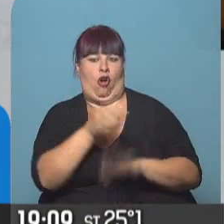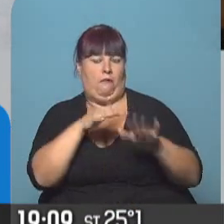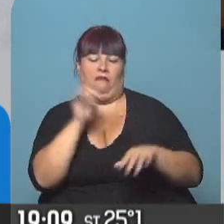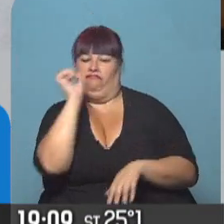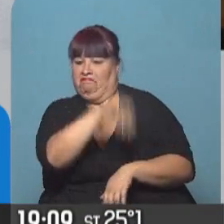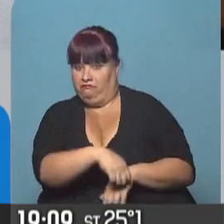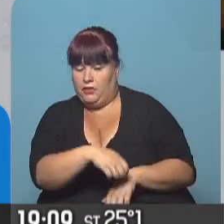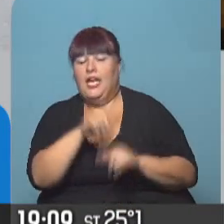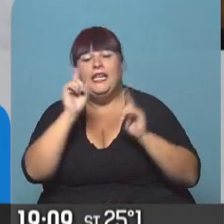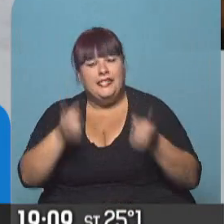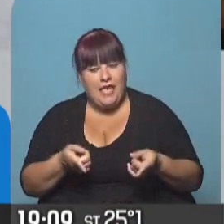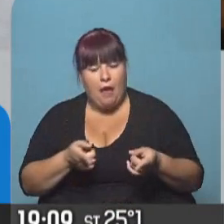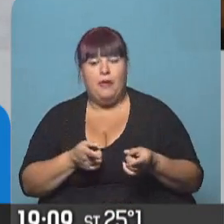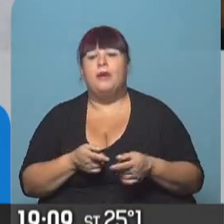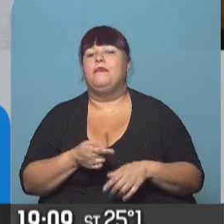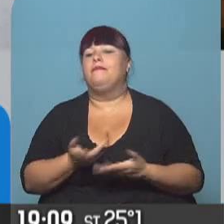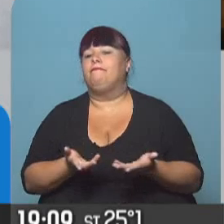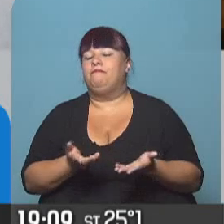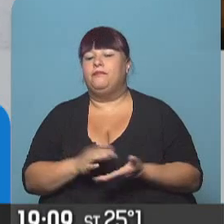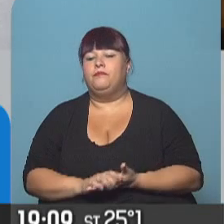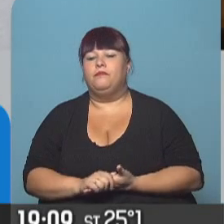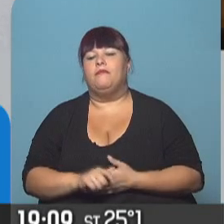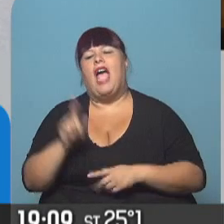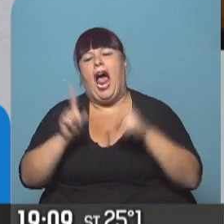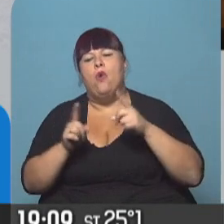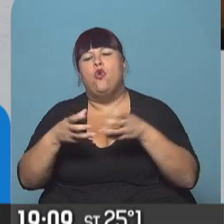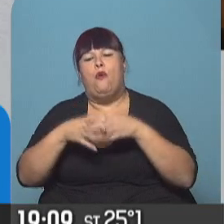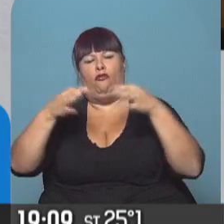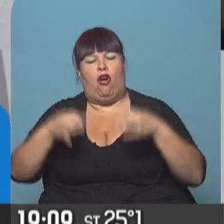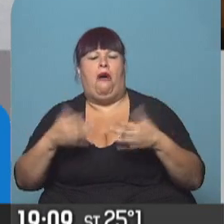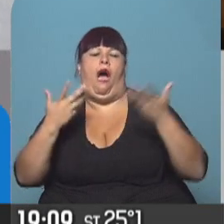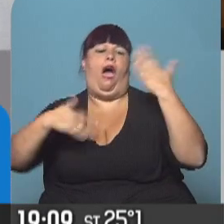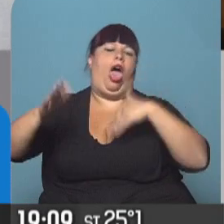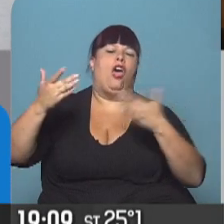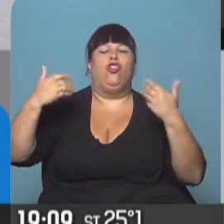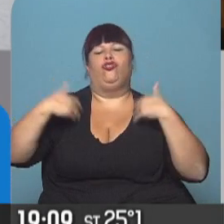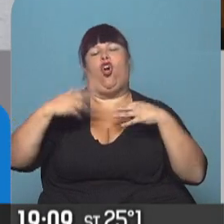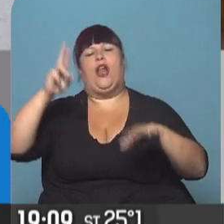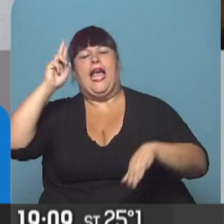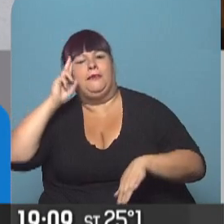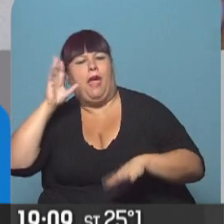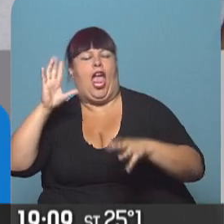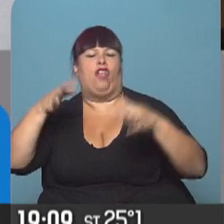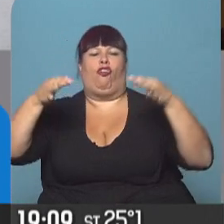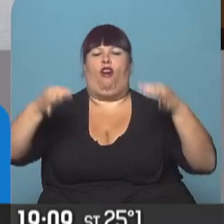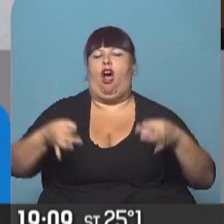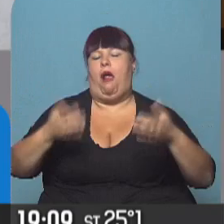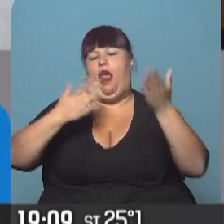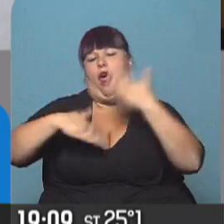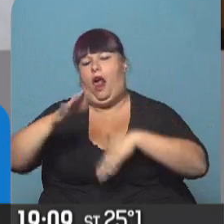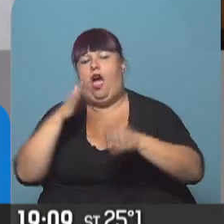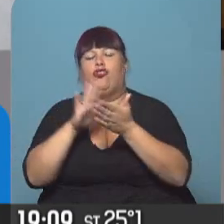dan la espalda, incluso siendo que algunos dirigentes formales se jactan de ser muy respetuosos de la formalidad,